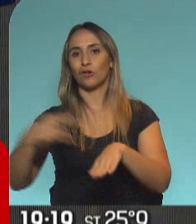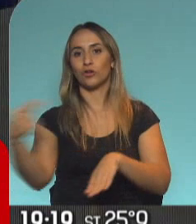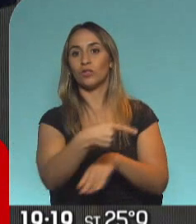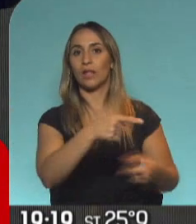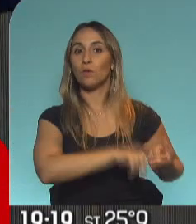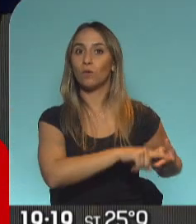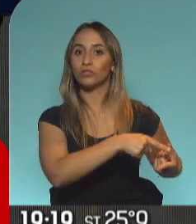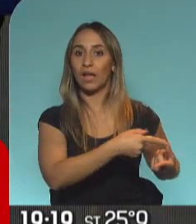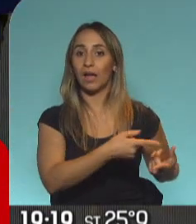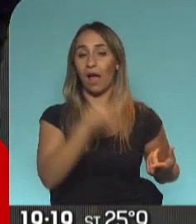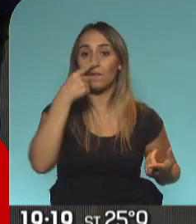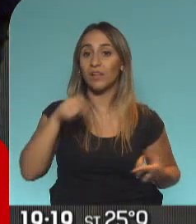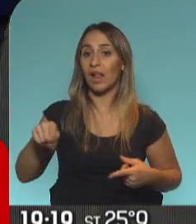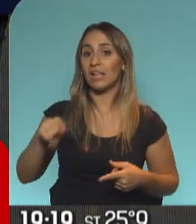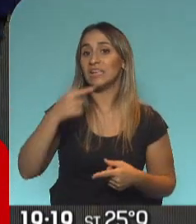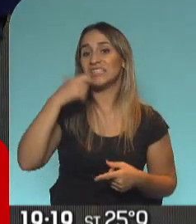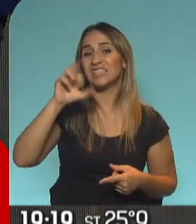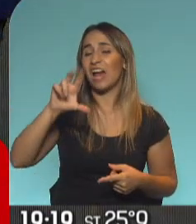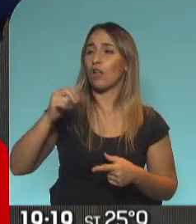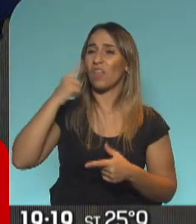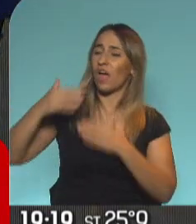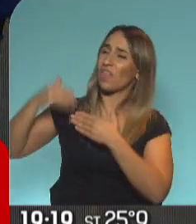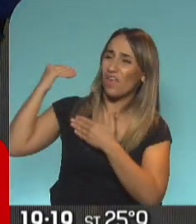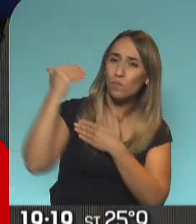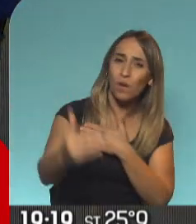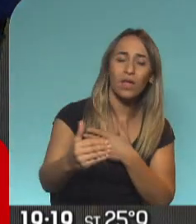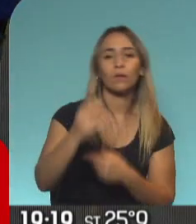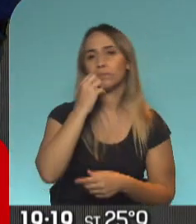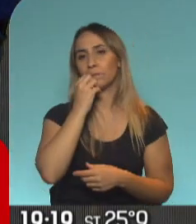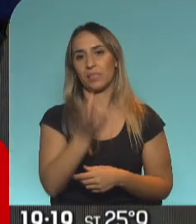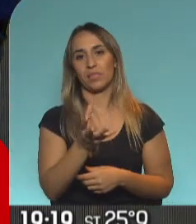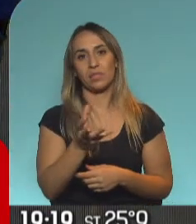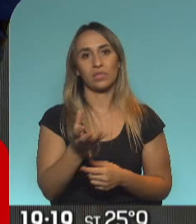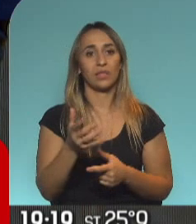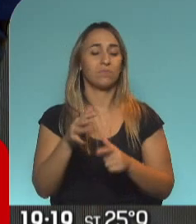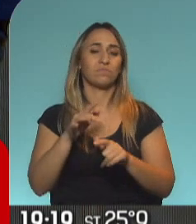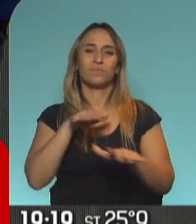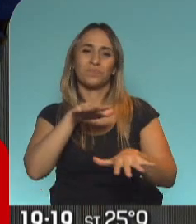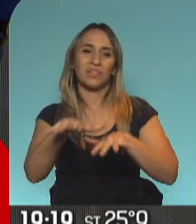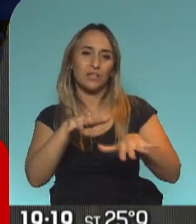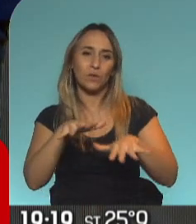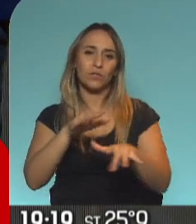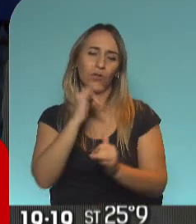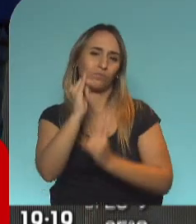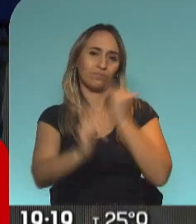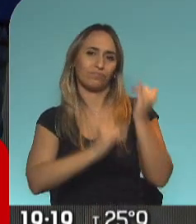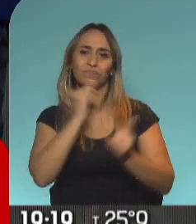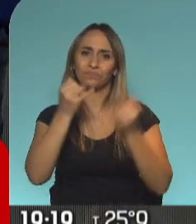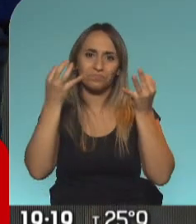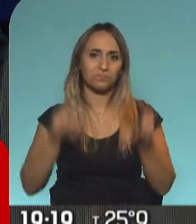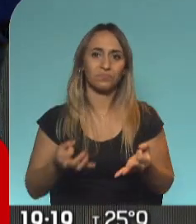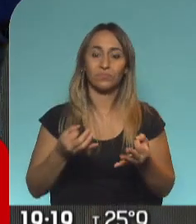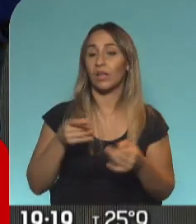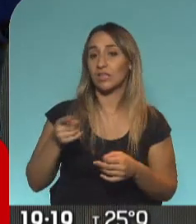lógicamente, terminó de aclarar Beatriz Sarlo un montón de días después y un montón de notas después la situación, qué es lo que había querido decir ella,